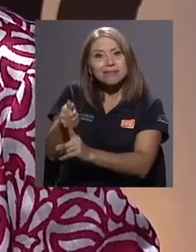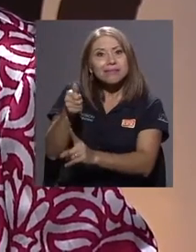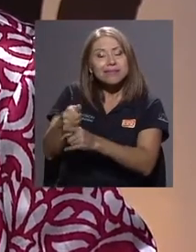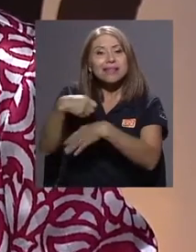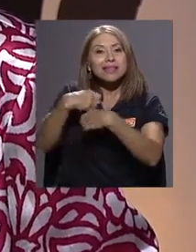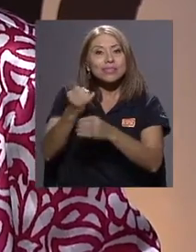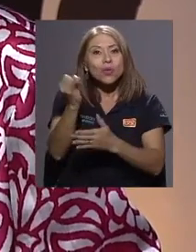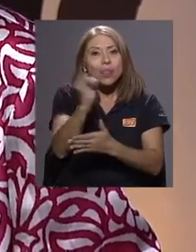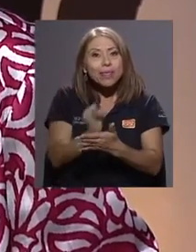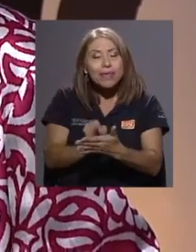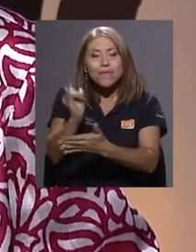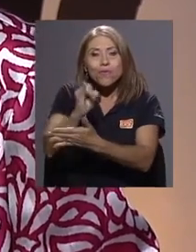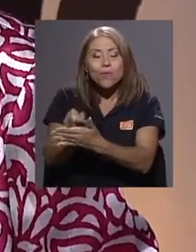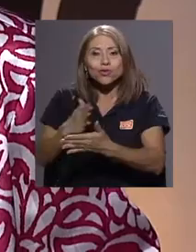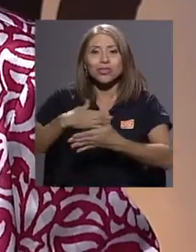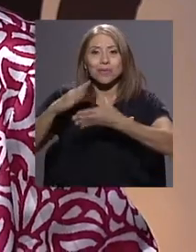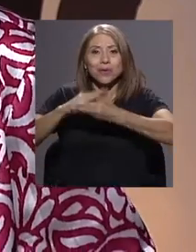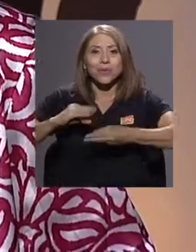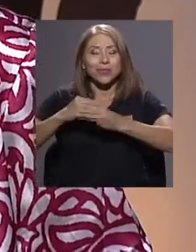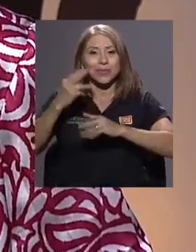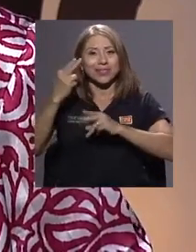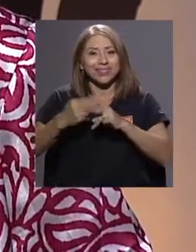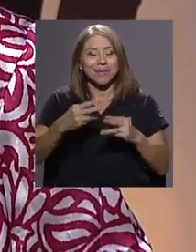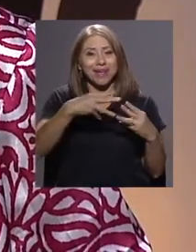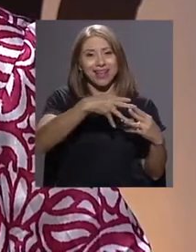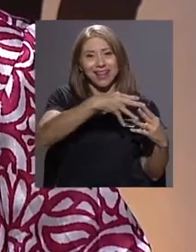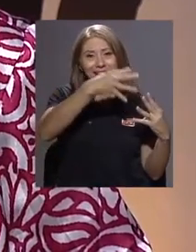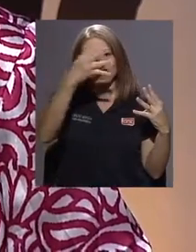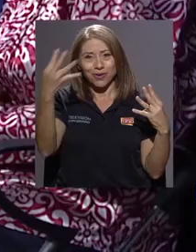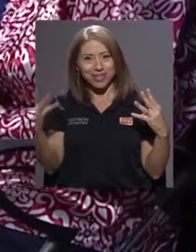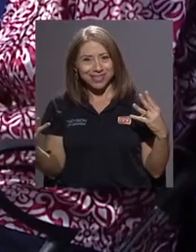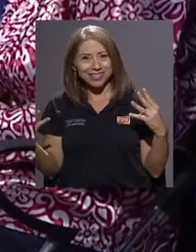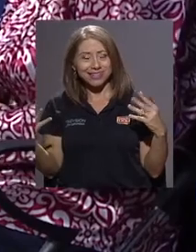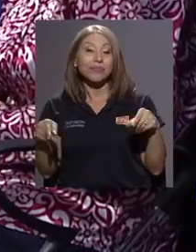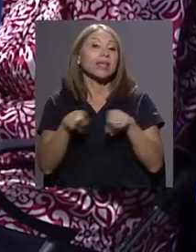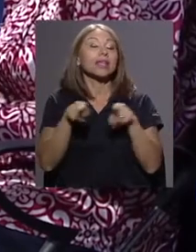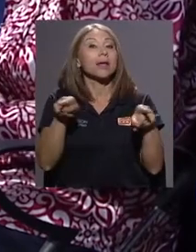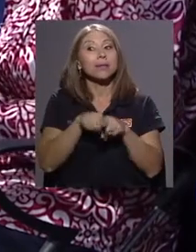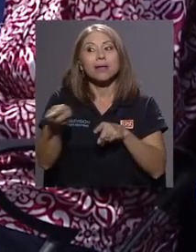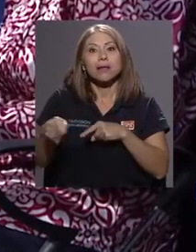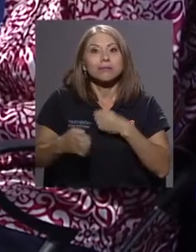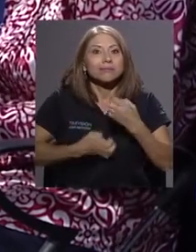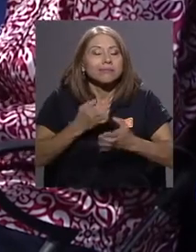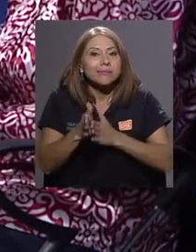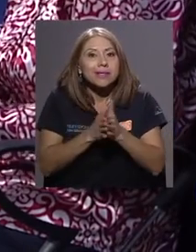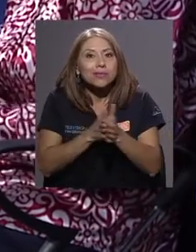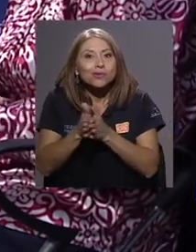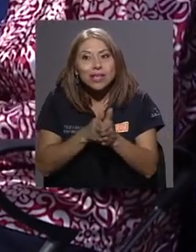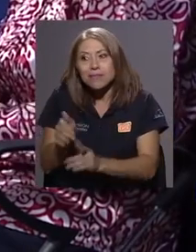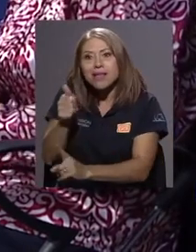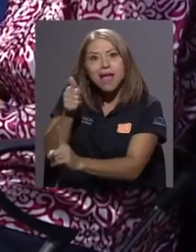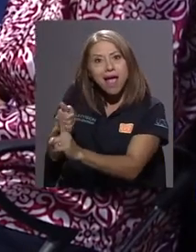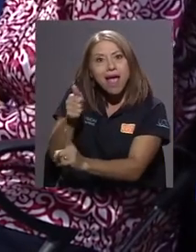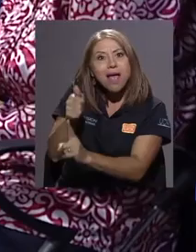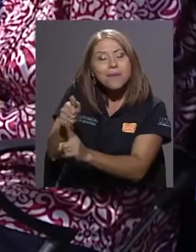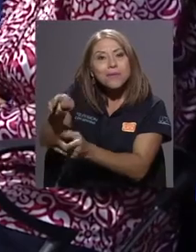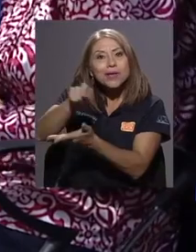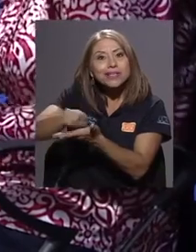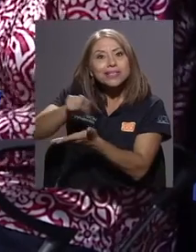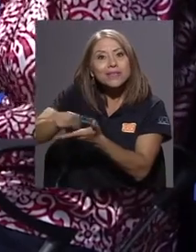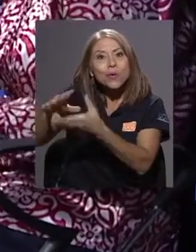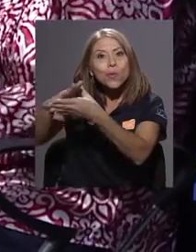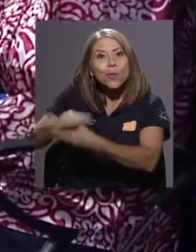dibujos de de mi cuento el arco iris sí y aparte se entusiasmó y escribió un cuento él